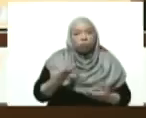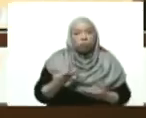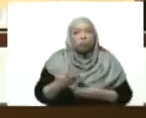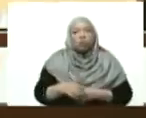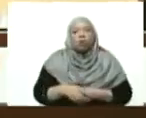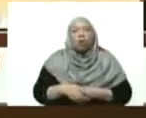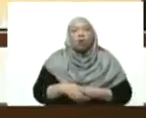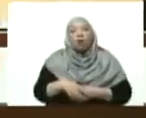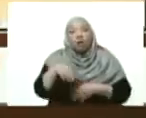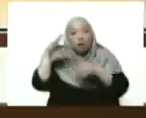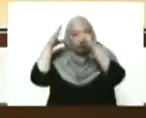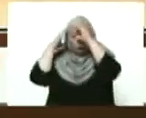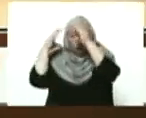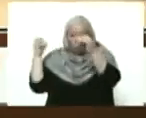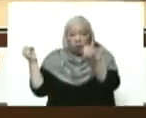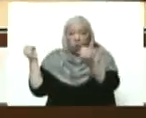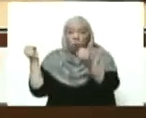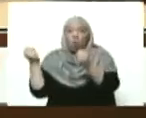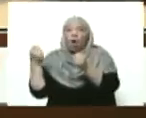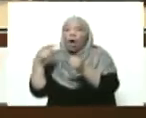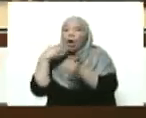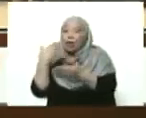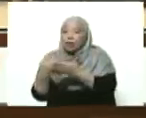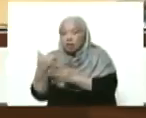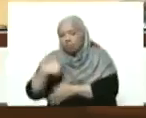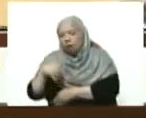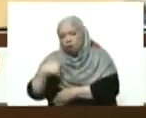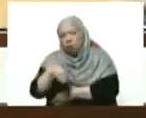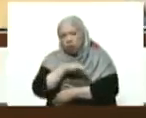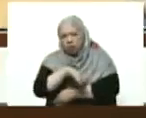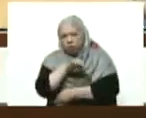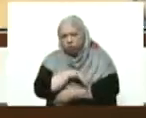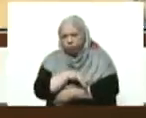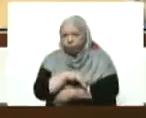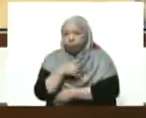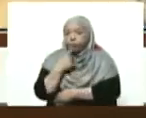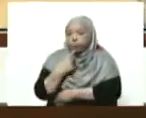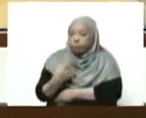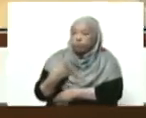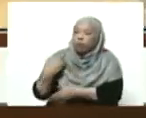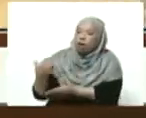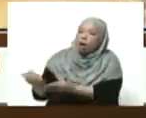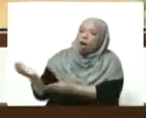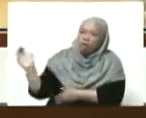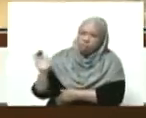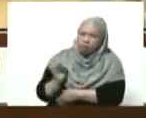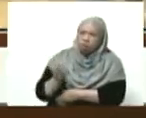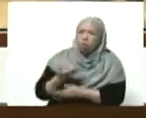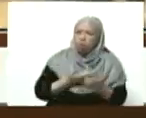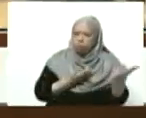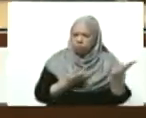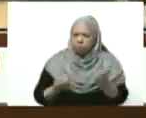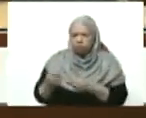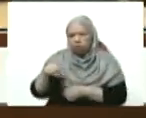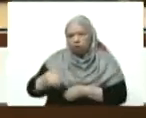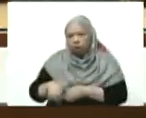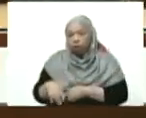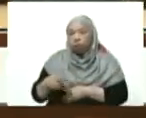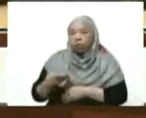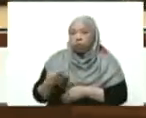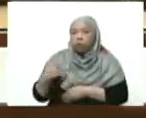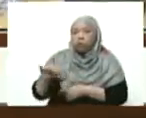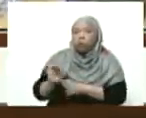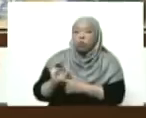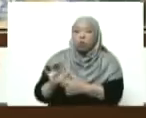señor embajador, nosotros agradecemos primero su deferencia por habernos recibido y luego la presentación de la